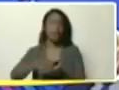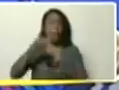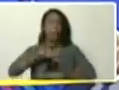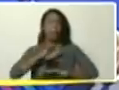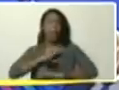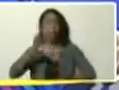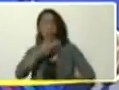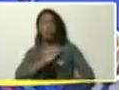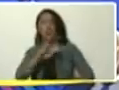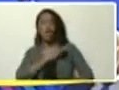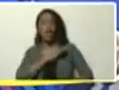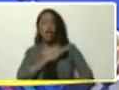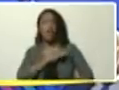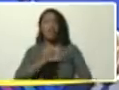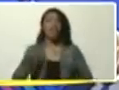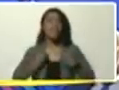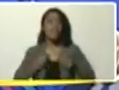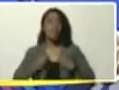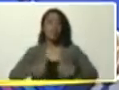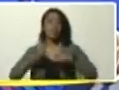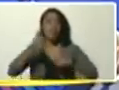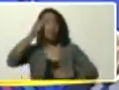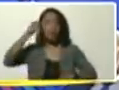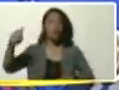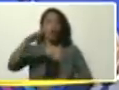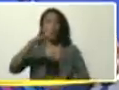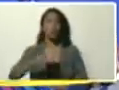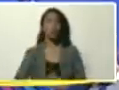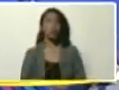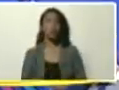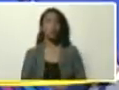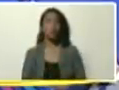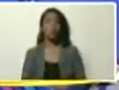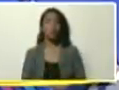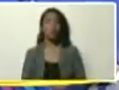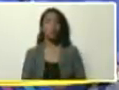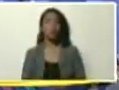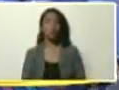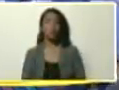bienestar social, del vivir viviendo del pueblo.